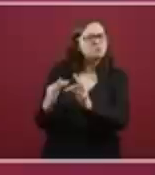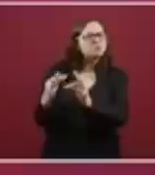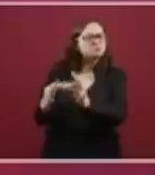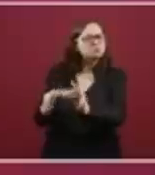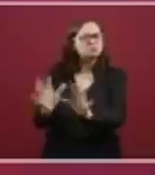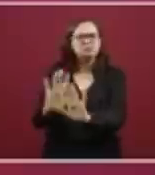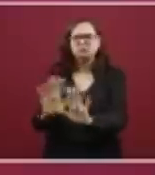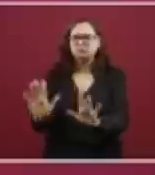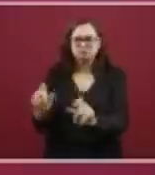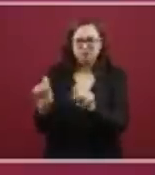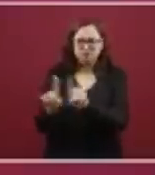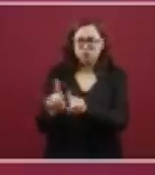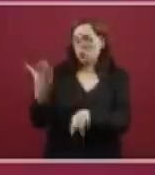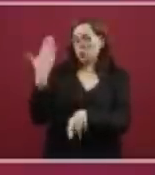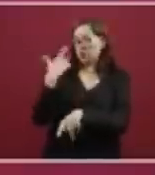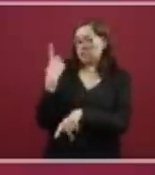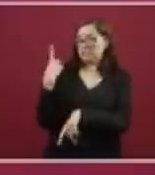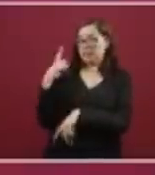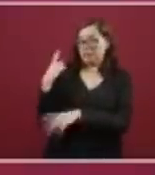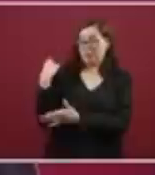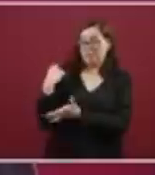Y sí,